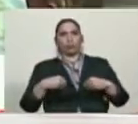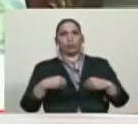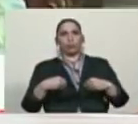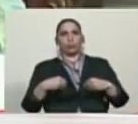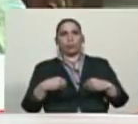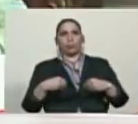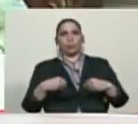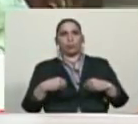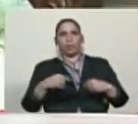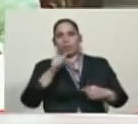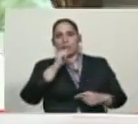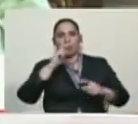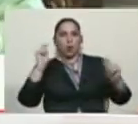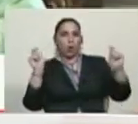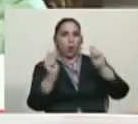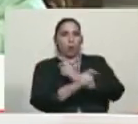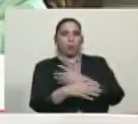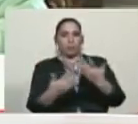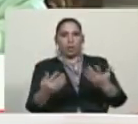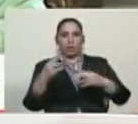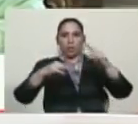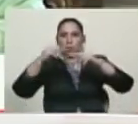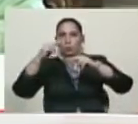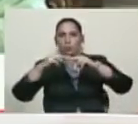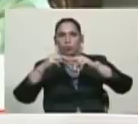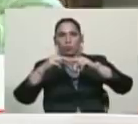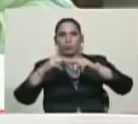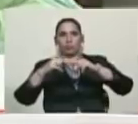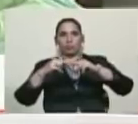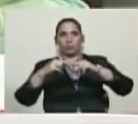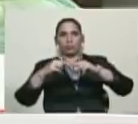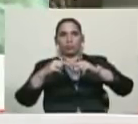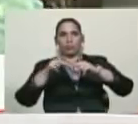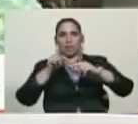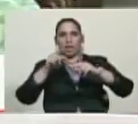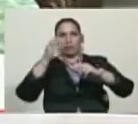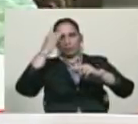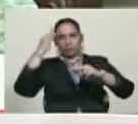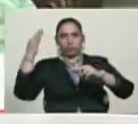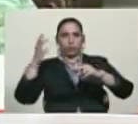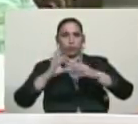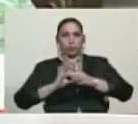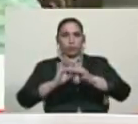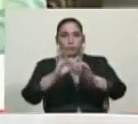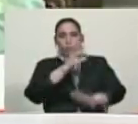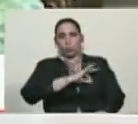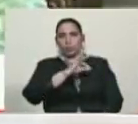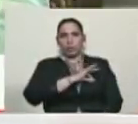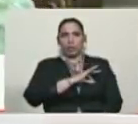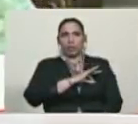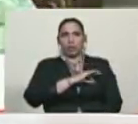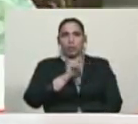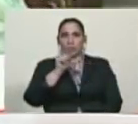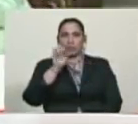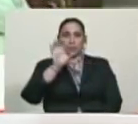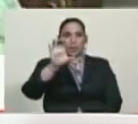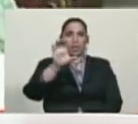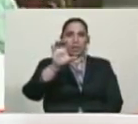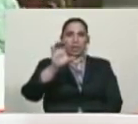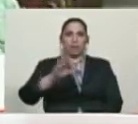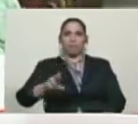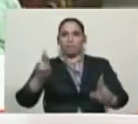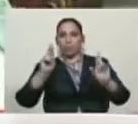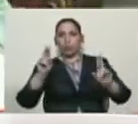se convierte en un constructor de esa utopía concreta del socialismo de ese país posible y